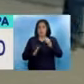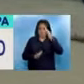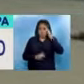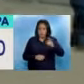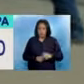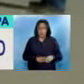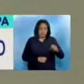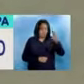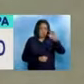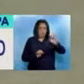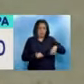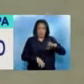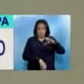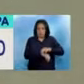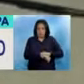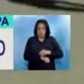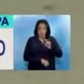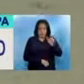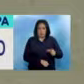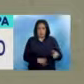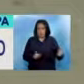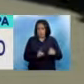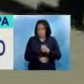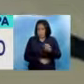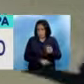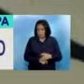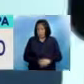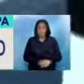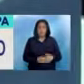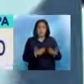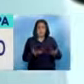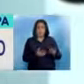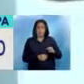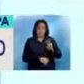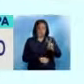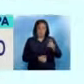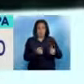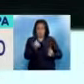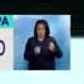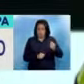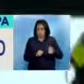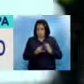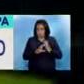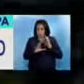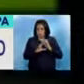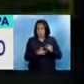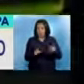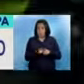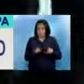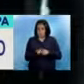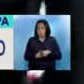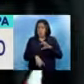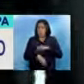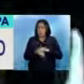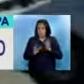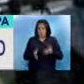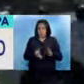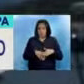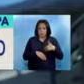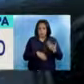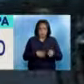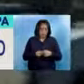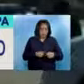mientras la policía logró detener a los agresores. Durante el operativo, dos conductores de minivan también fueron detenidos luego de emprender la